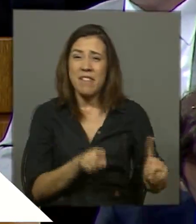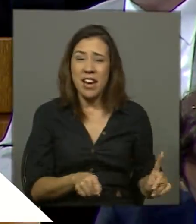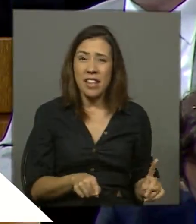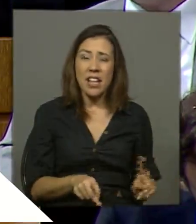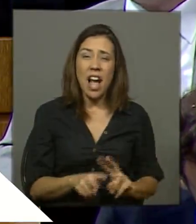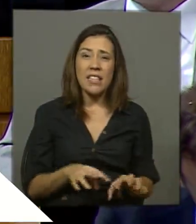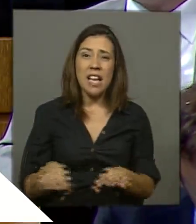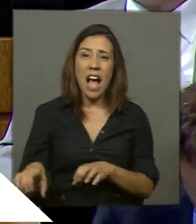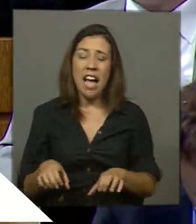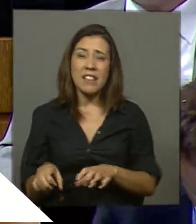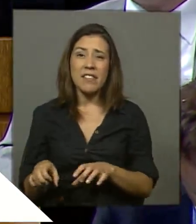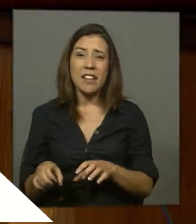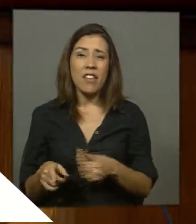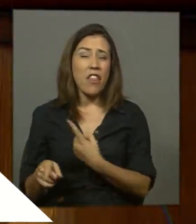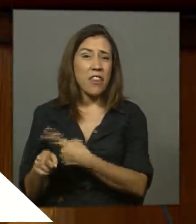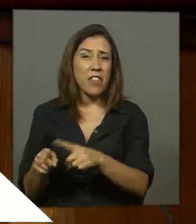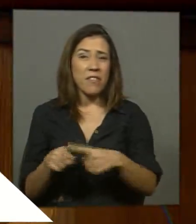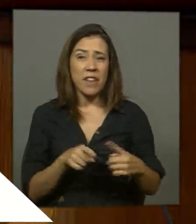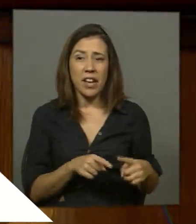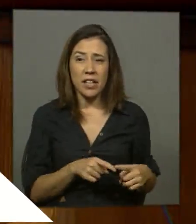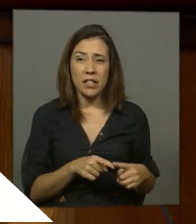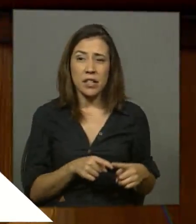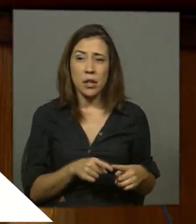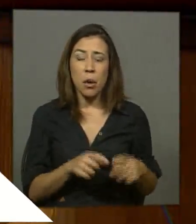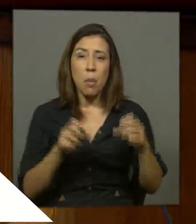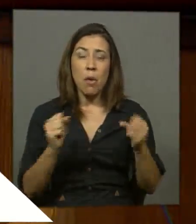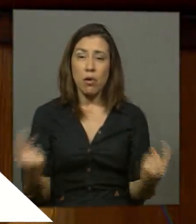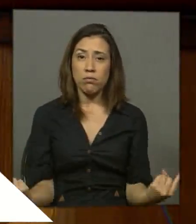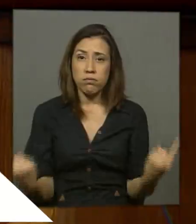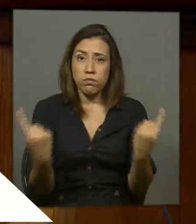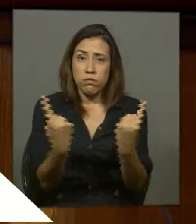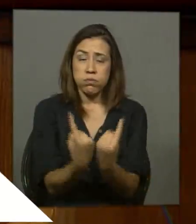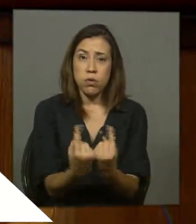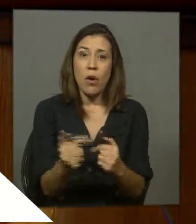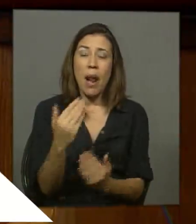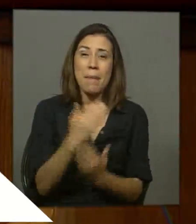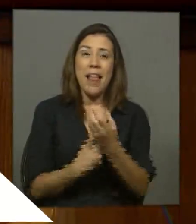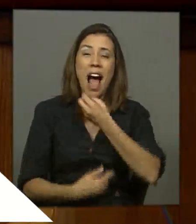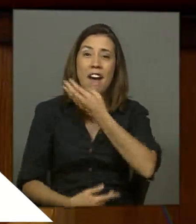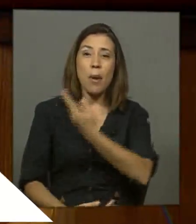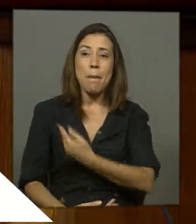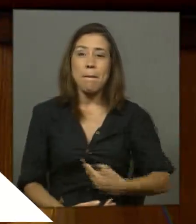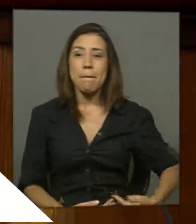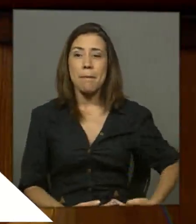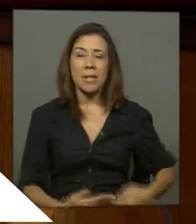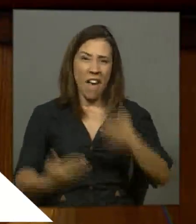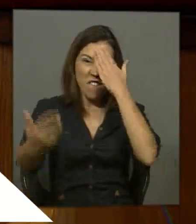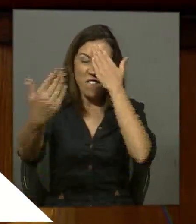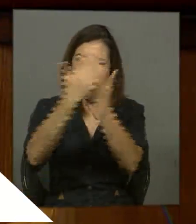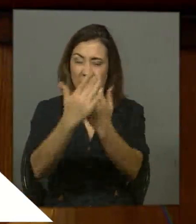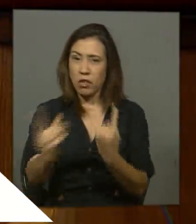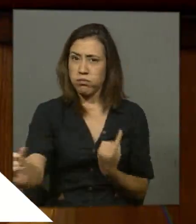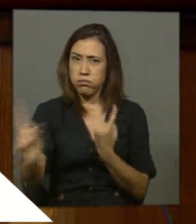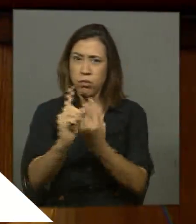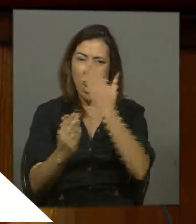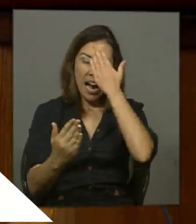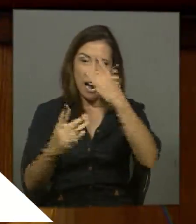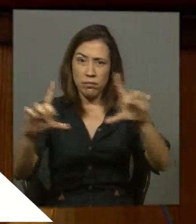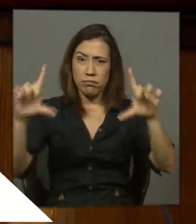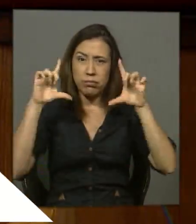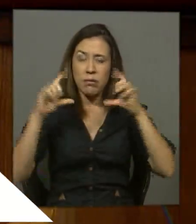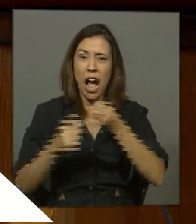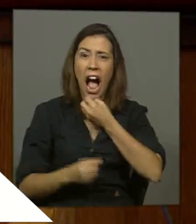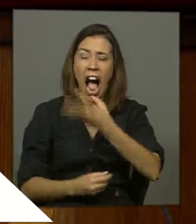que realizan actividades muy diversas se han podido juntar como hoy día en la mañana le dijeron a presidenta de frente cara a cara y